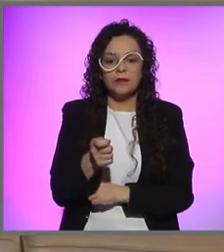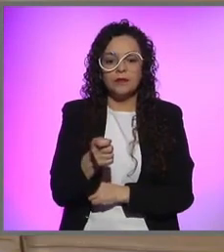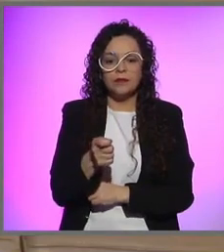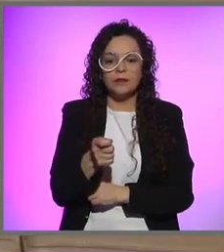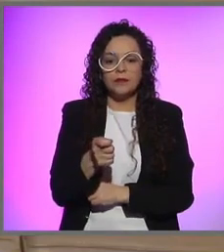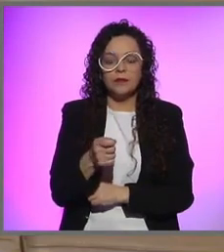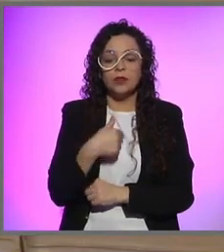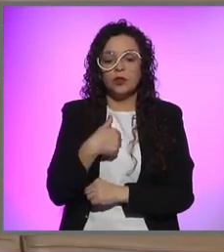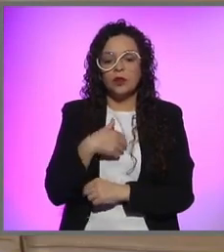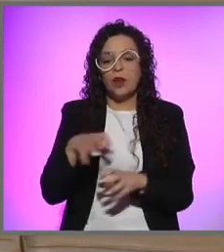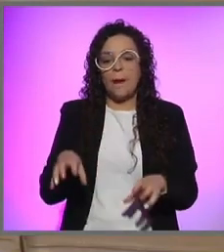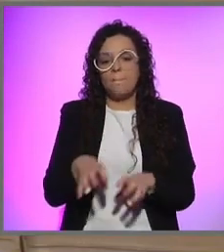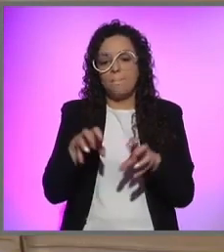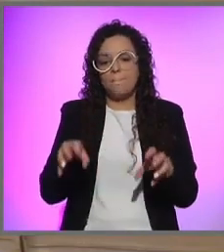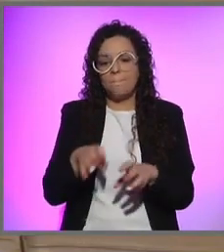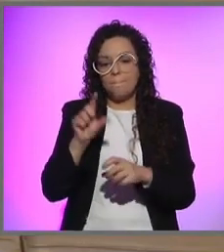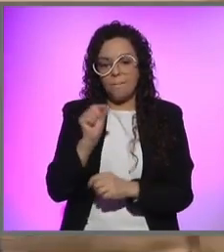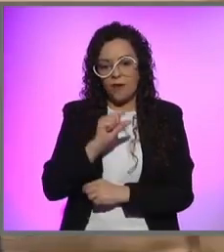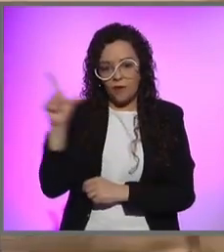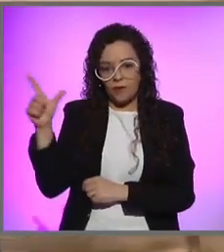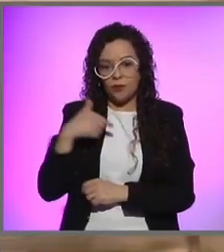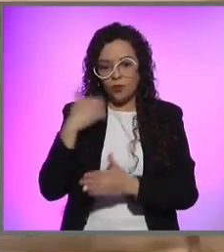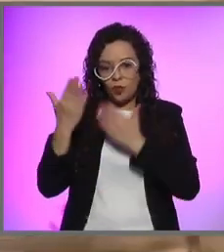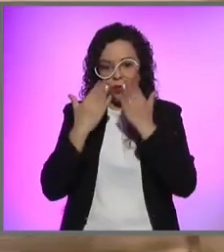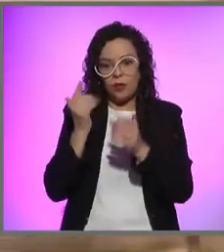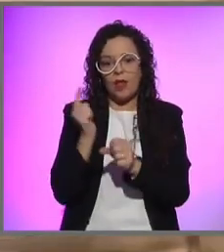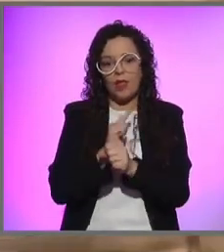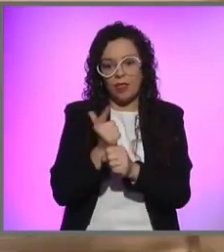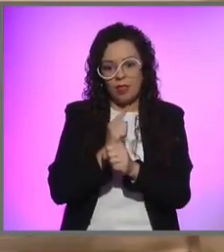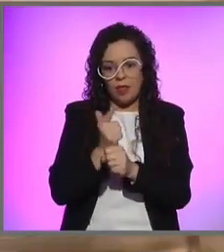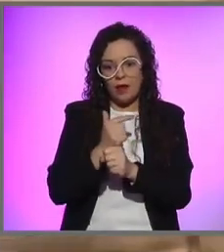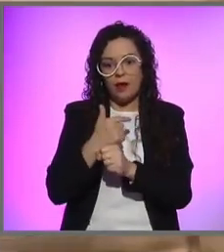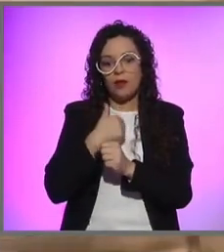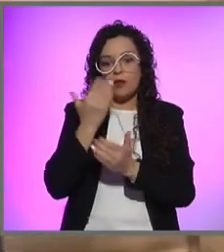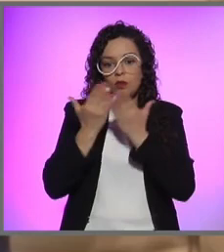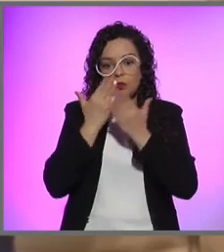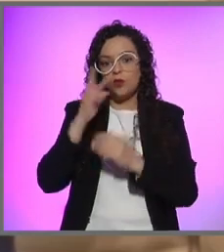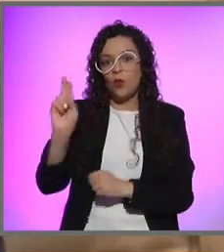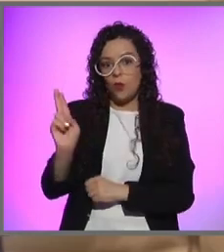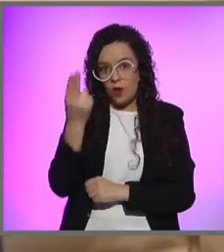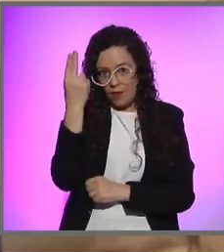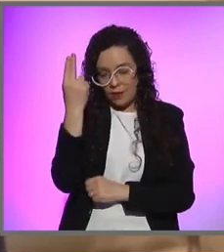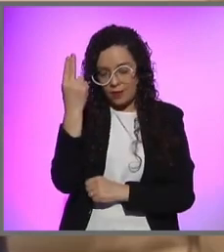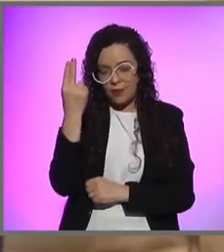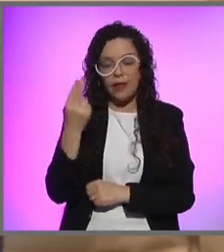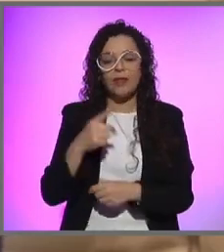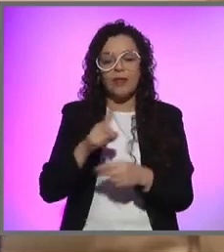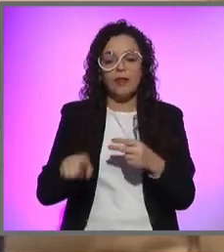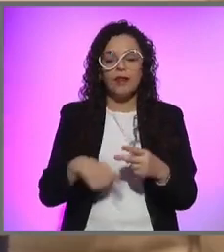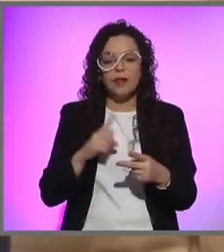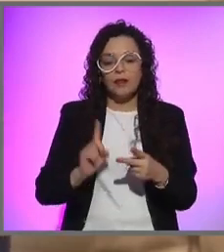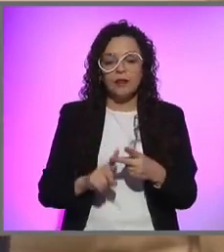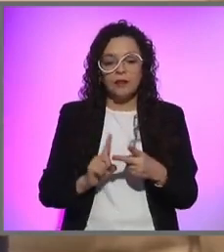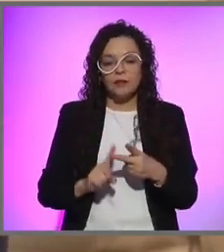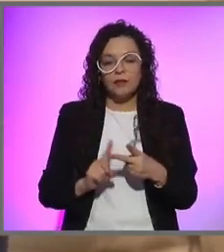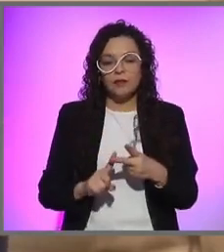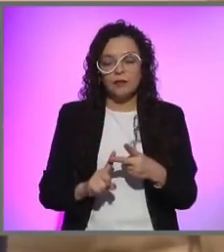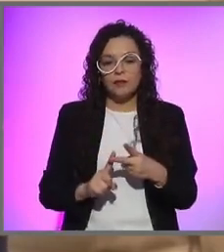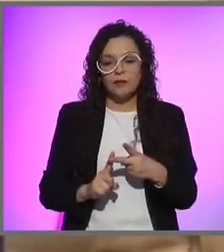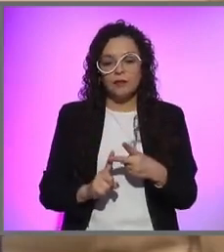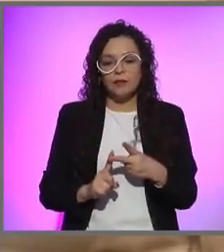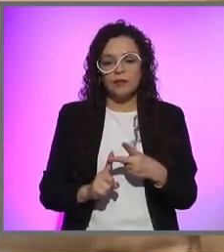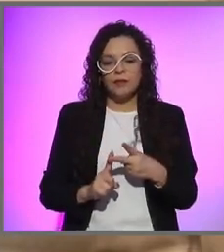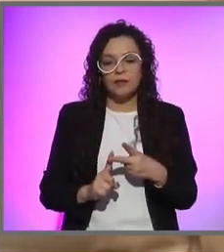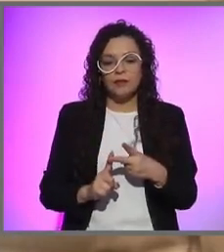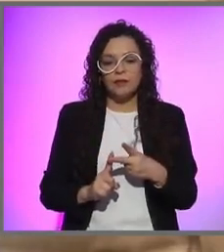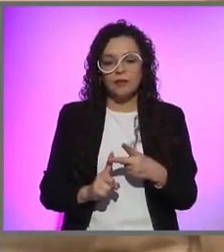por la informática profesionalmente y la licenciatura. Paso por la universidad. Y en segundo lugar,